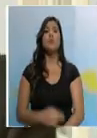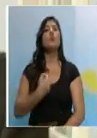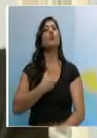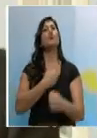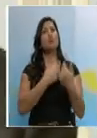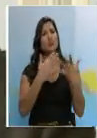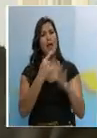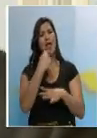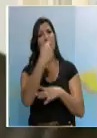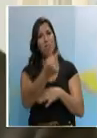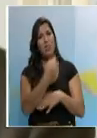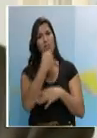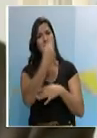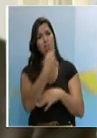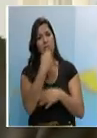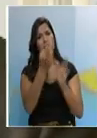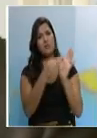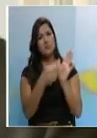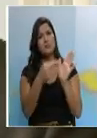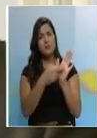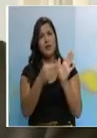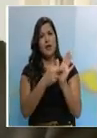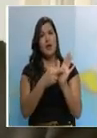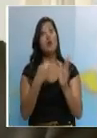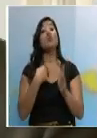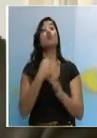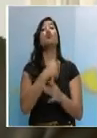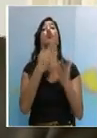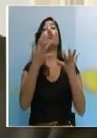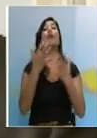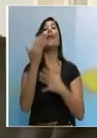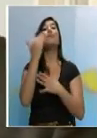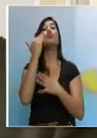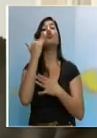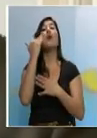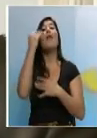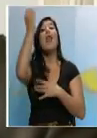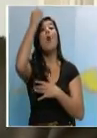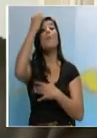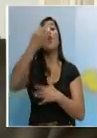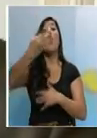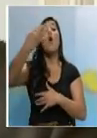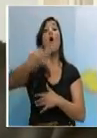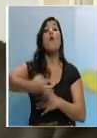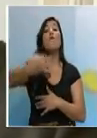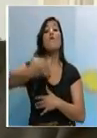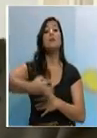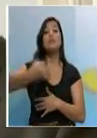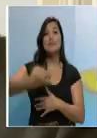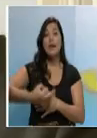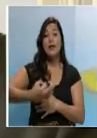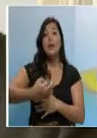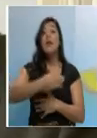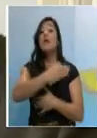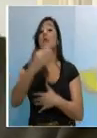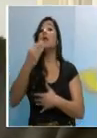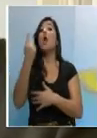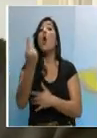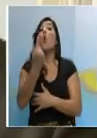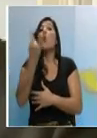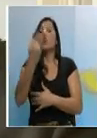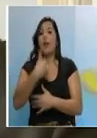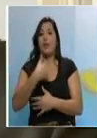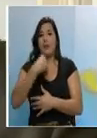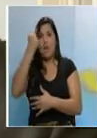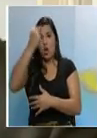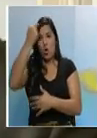muchas veces, ¿verdad? El gobierno queremos conocer la posición oficial y unidireccional que tiene el